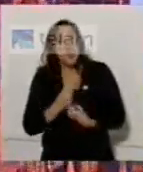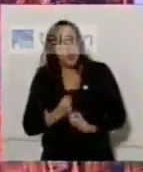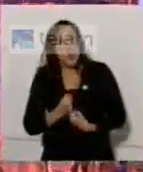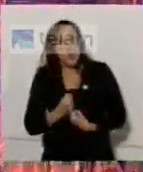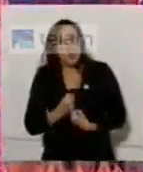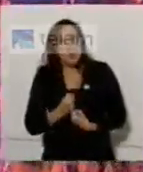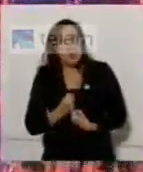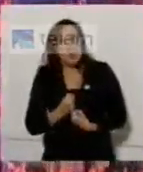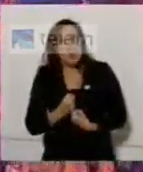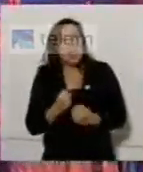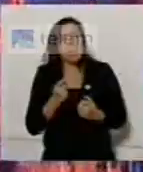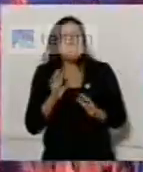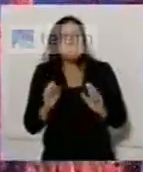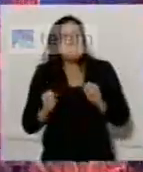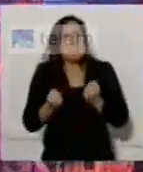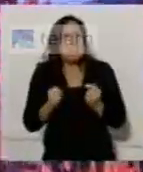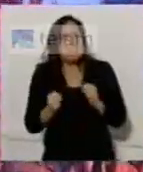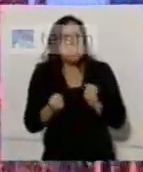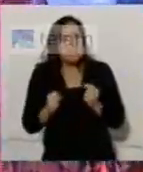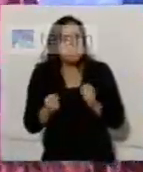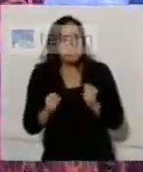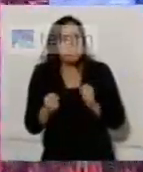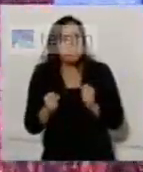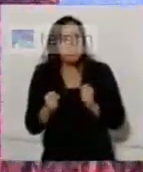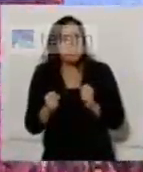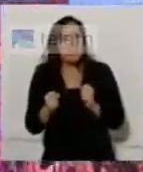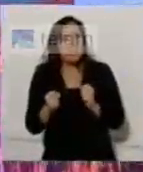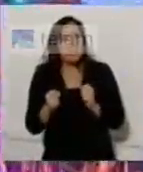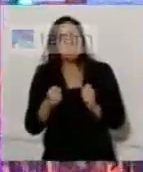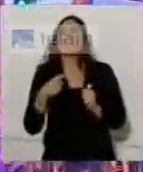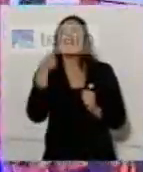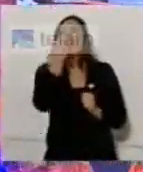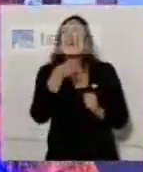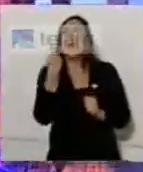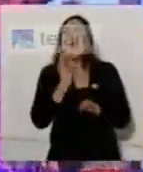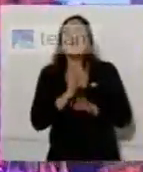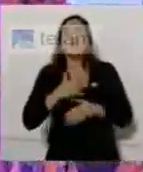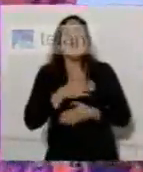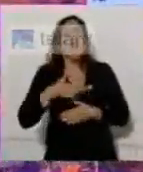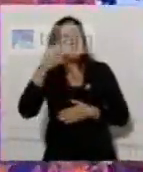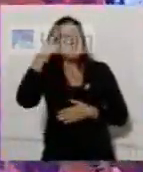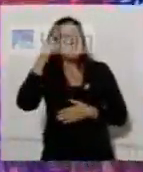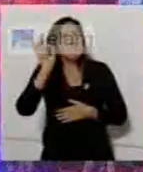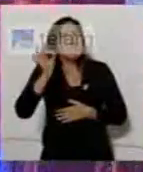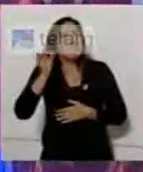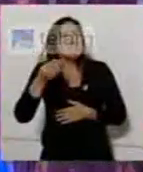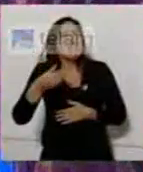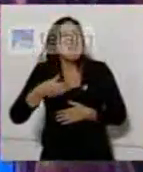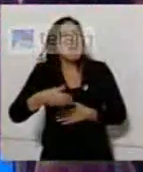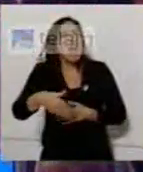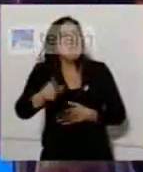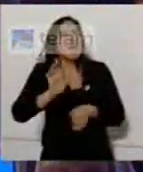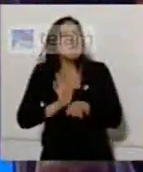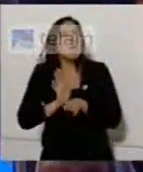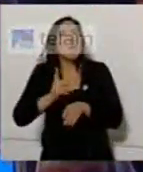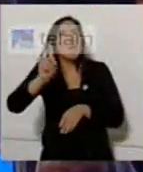un gesto de nerviosismo, un gesto que presagiaba las tormentas